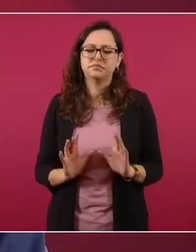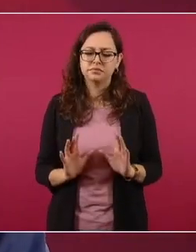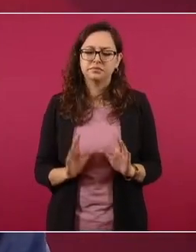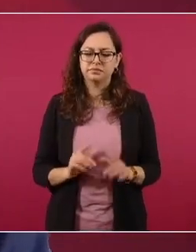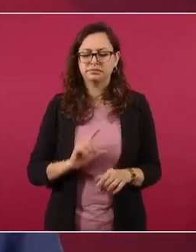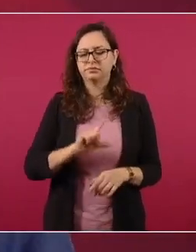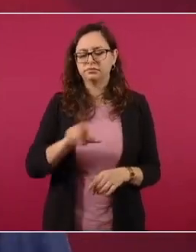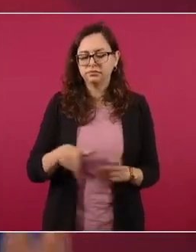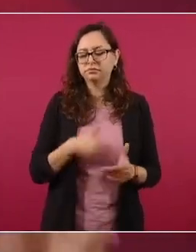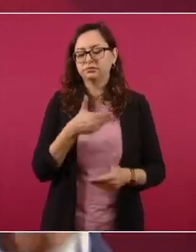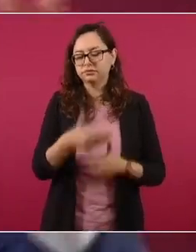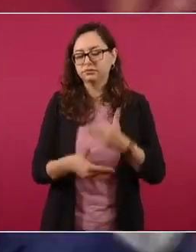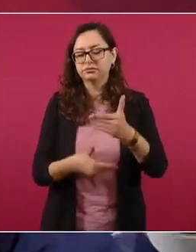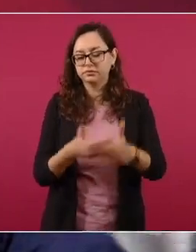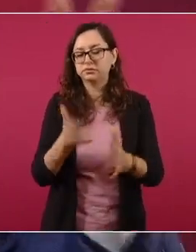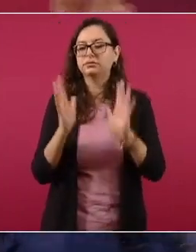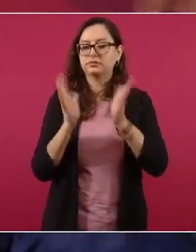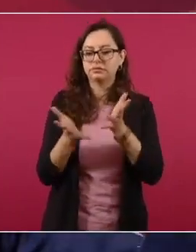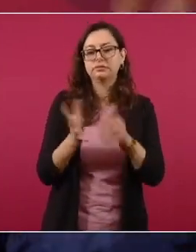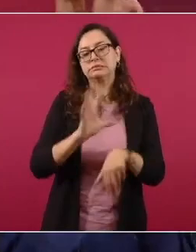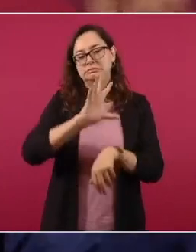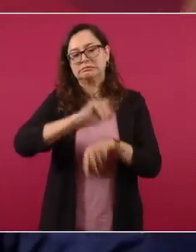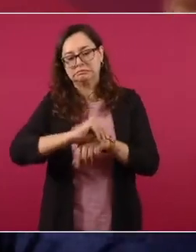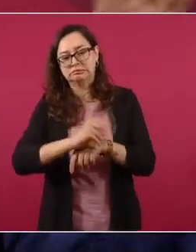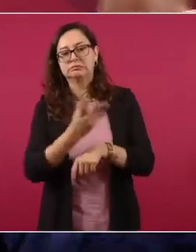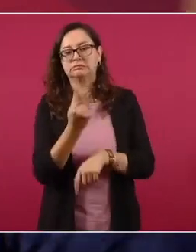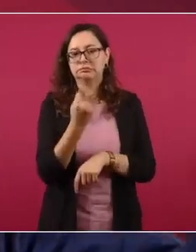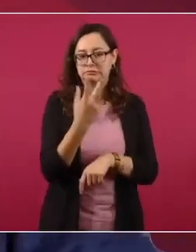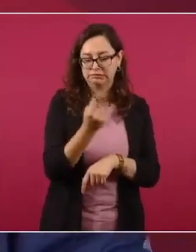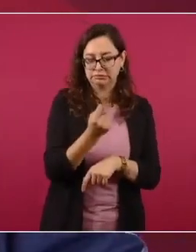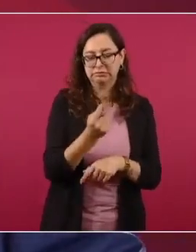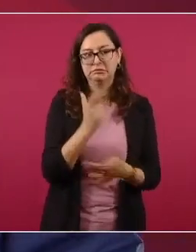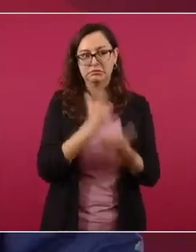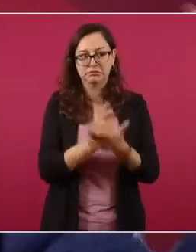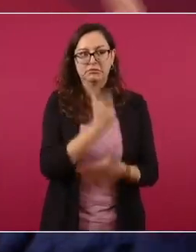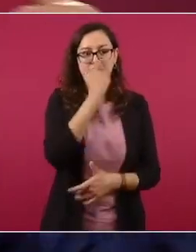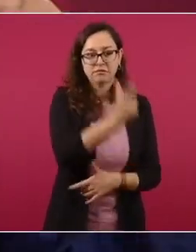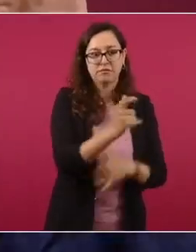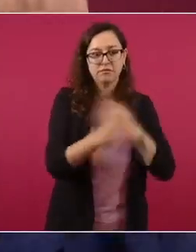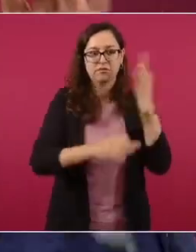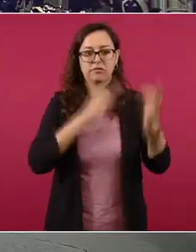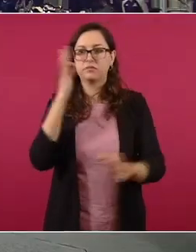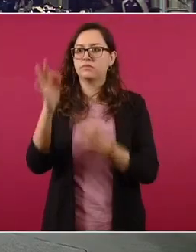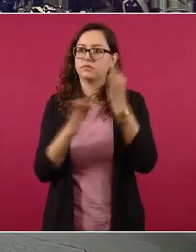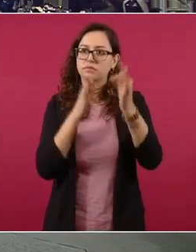manteniendo, pero ya era posible contratar los